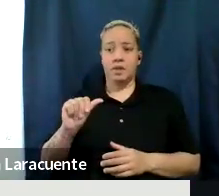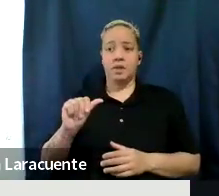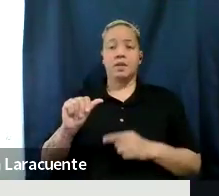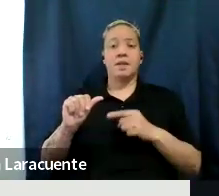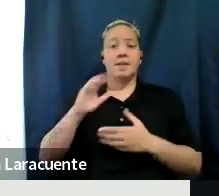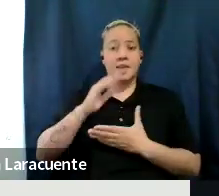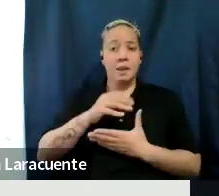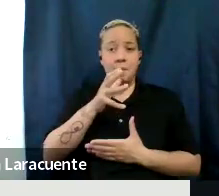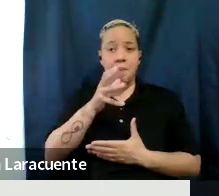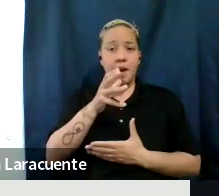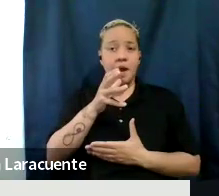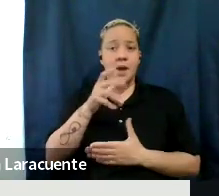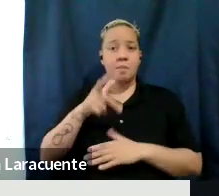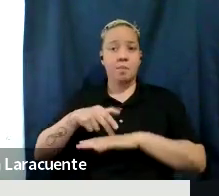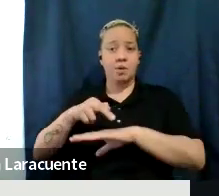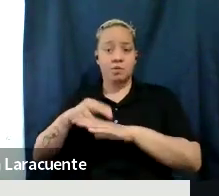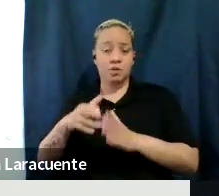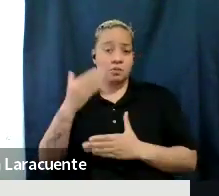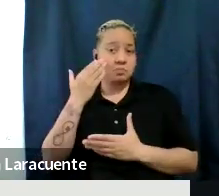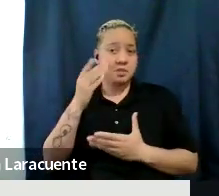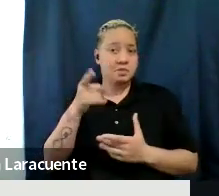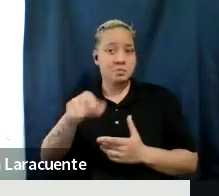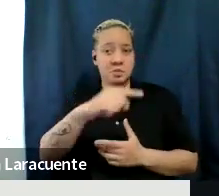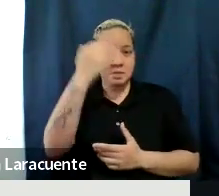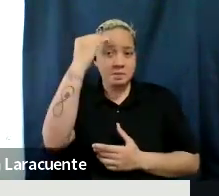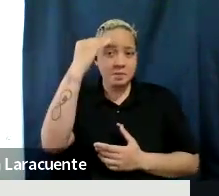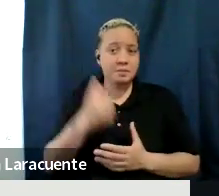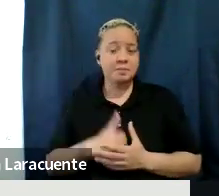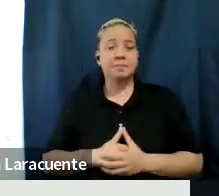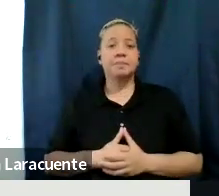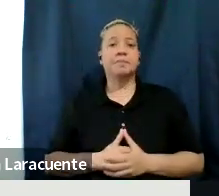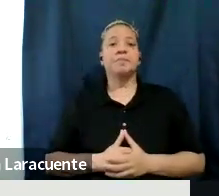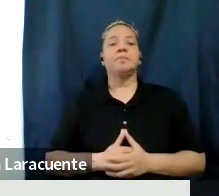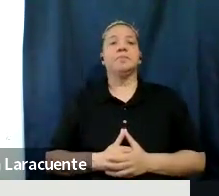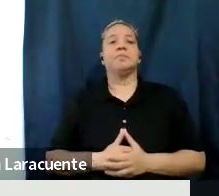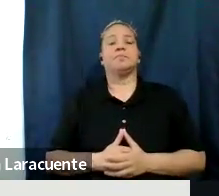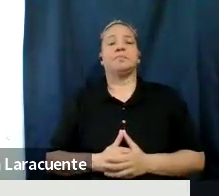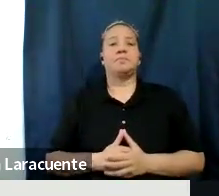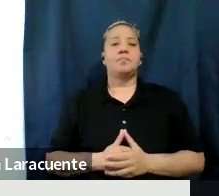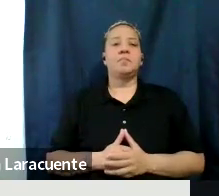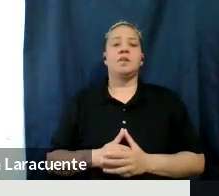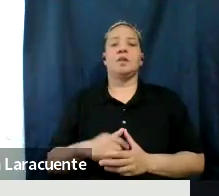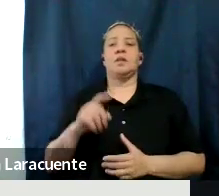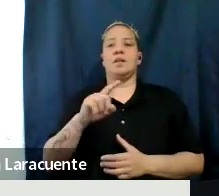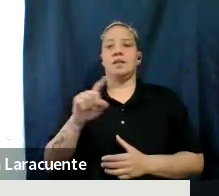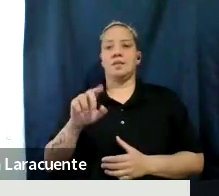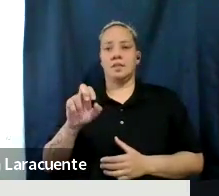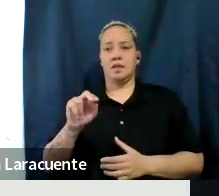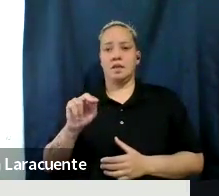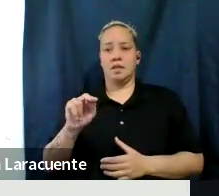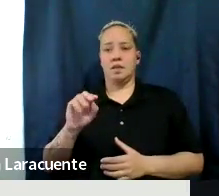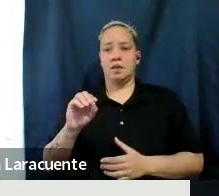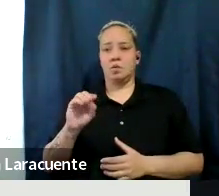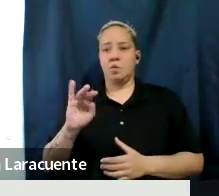la verdad, no sé si sabían ustedes este dato. Por tanto, Zenobia Camprubí sí que tenía un vínculo sentimental con la